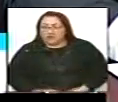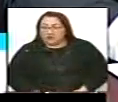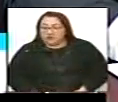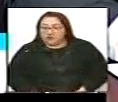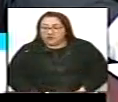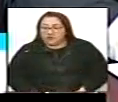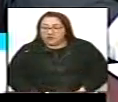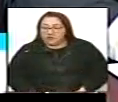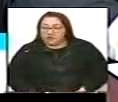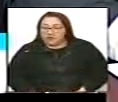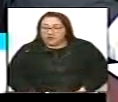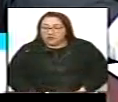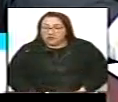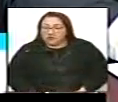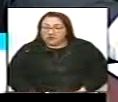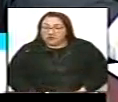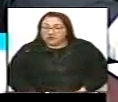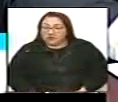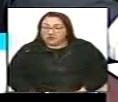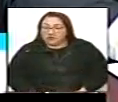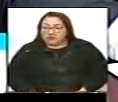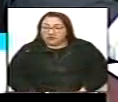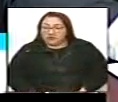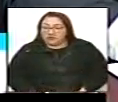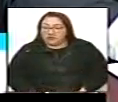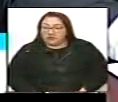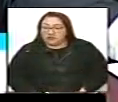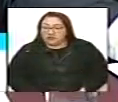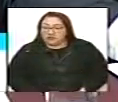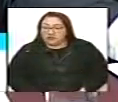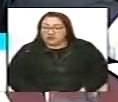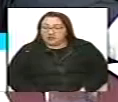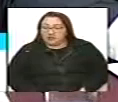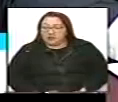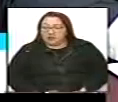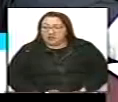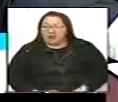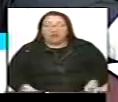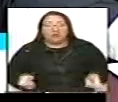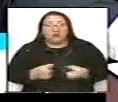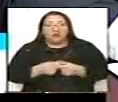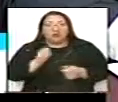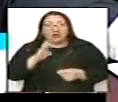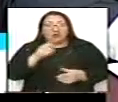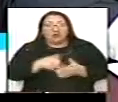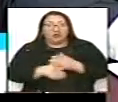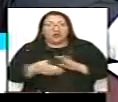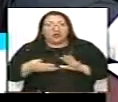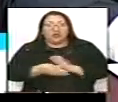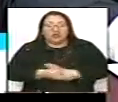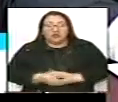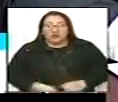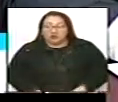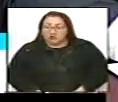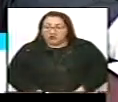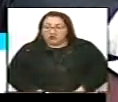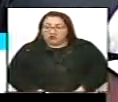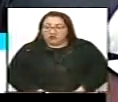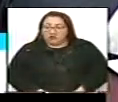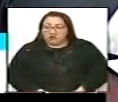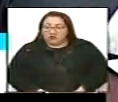Esta comisión permanente dijo archivar el tema de encubrimiento